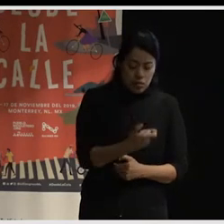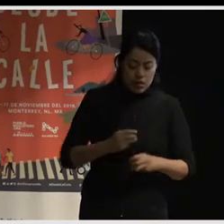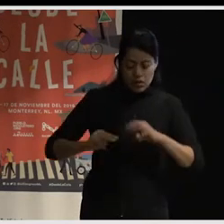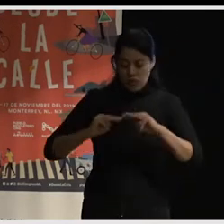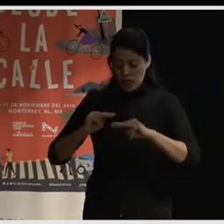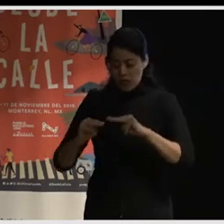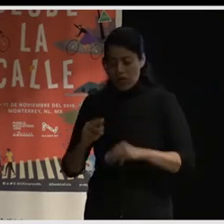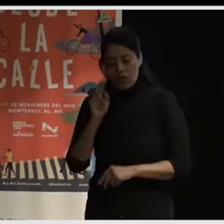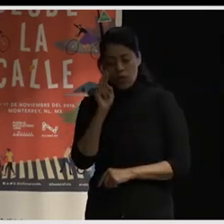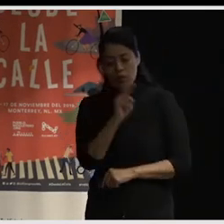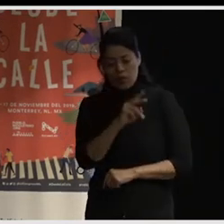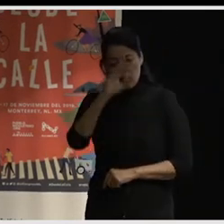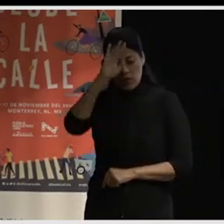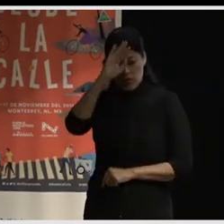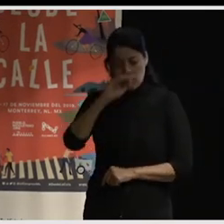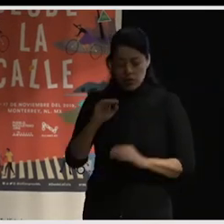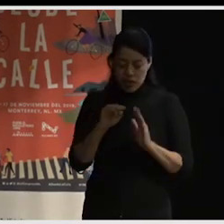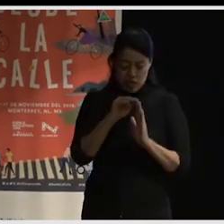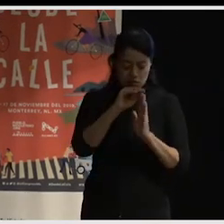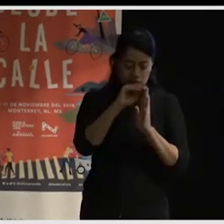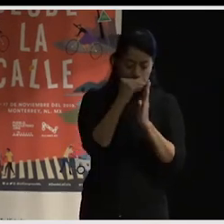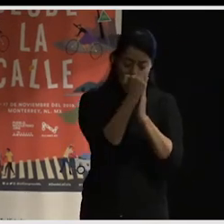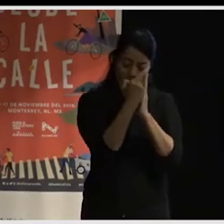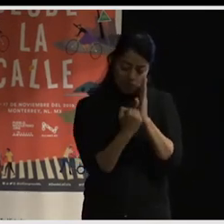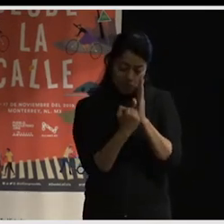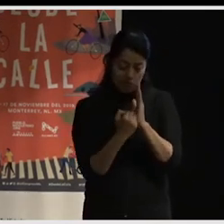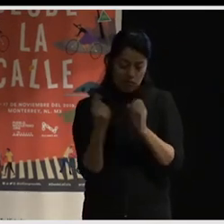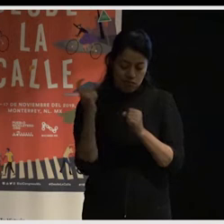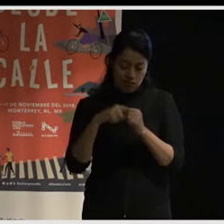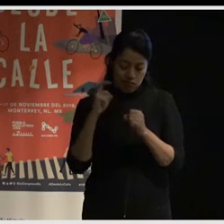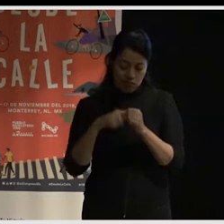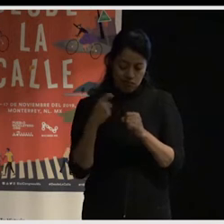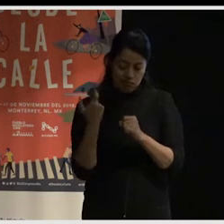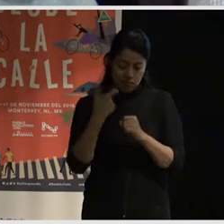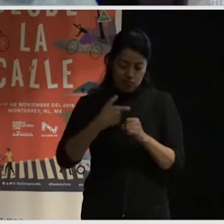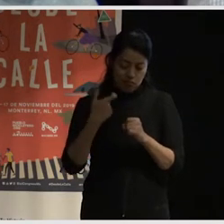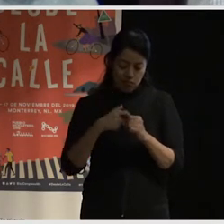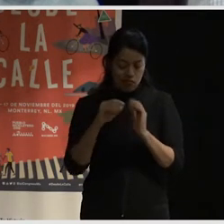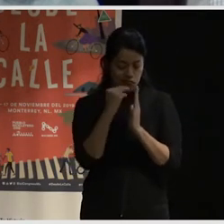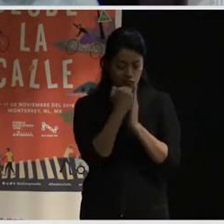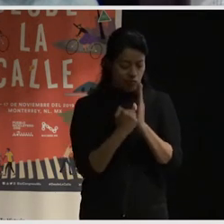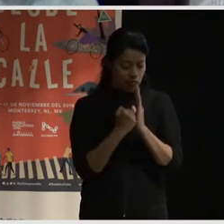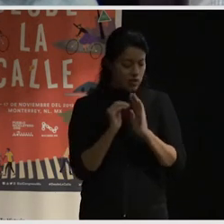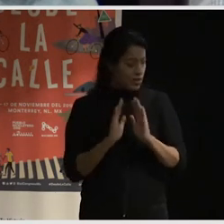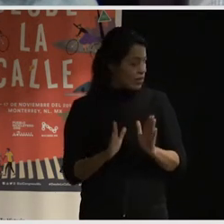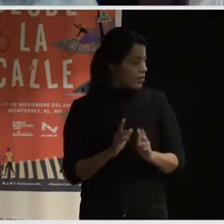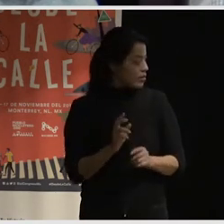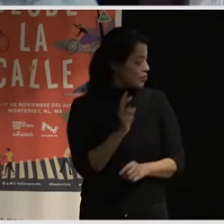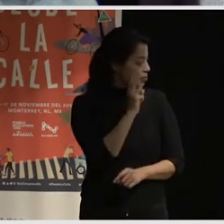de monterrey que está bastante abajo y bueno pues allí ya para